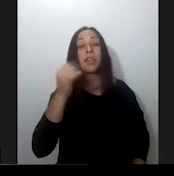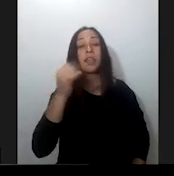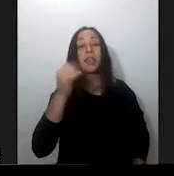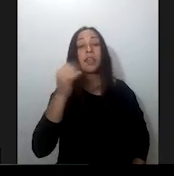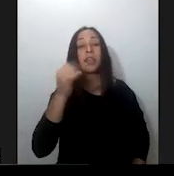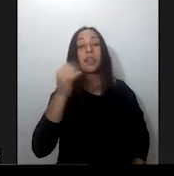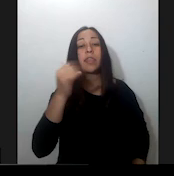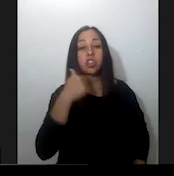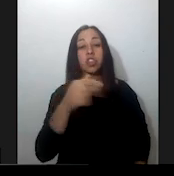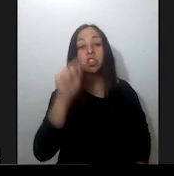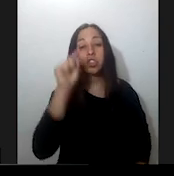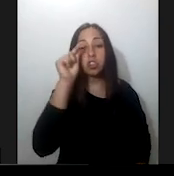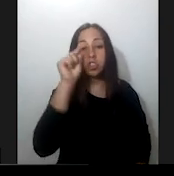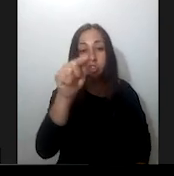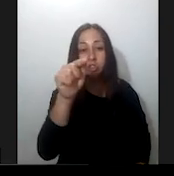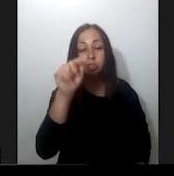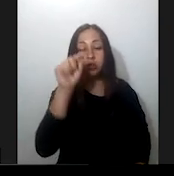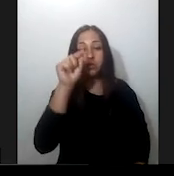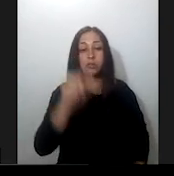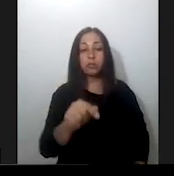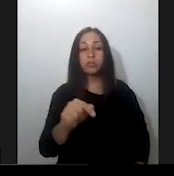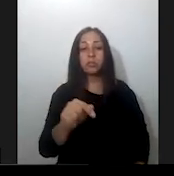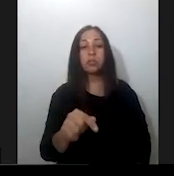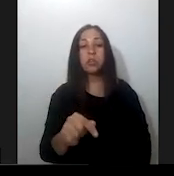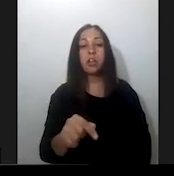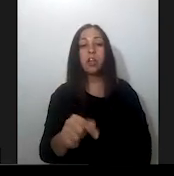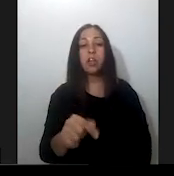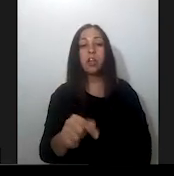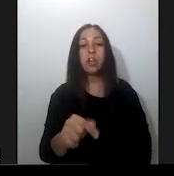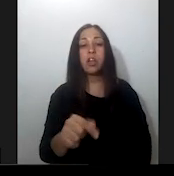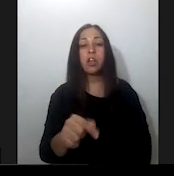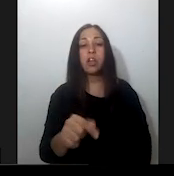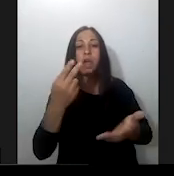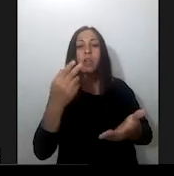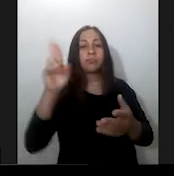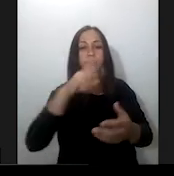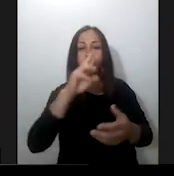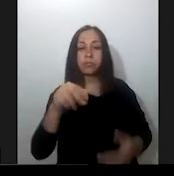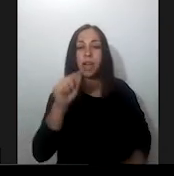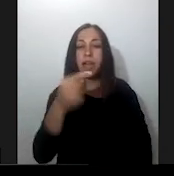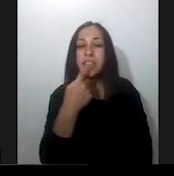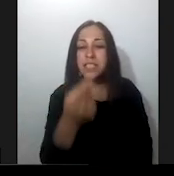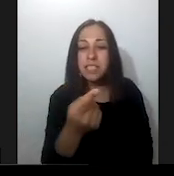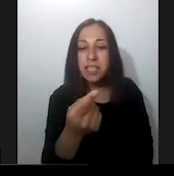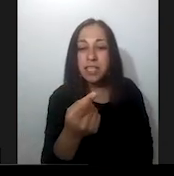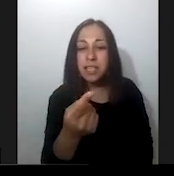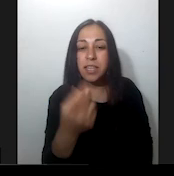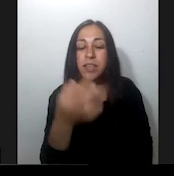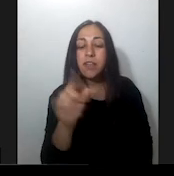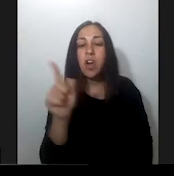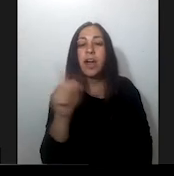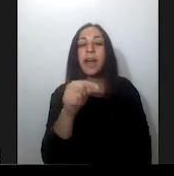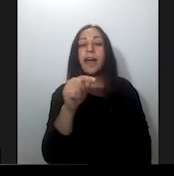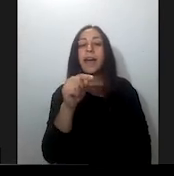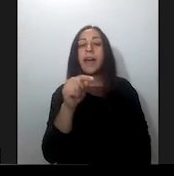datos, sección de datos, podemos seleccionar quitar duplicados. Y acá me